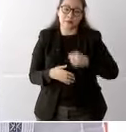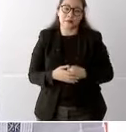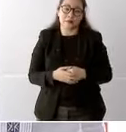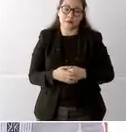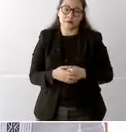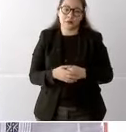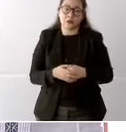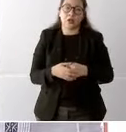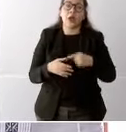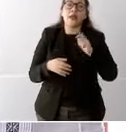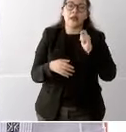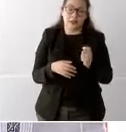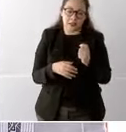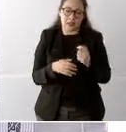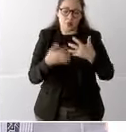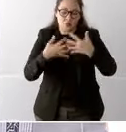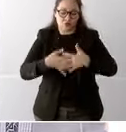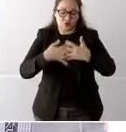plantas de licuefacción,